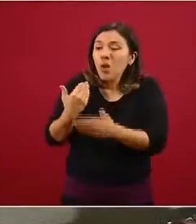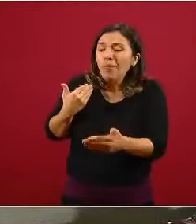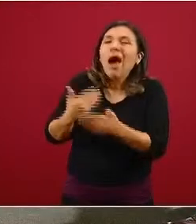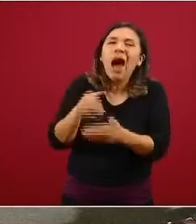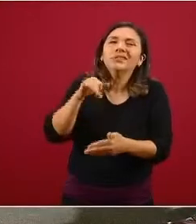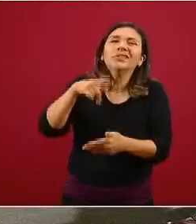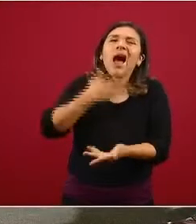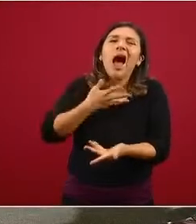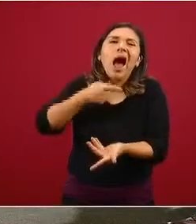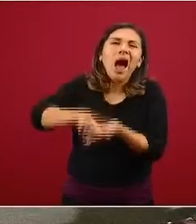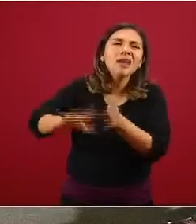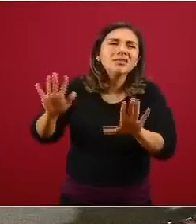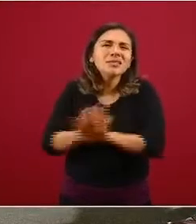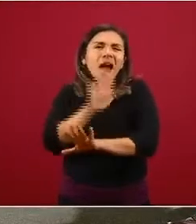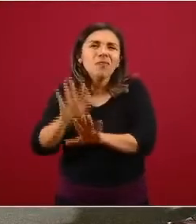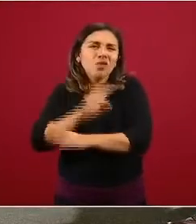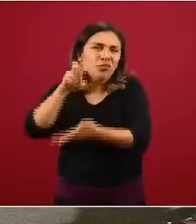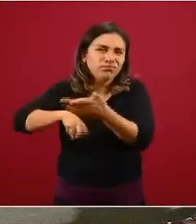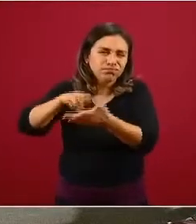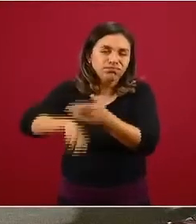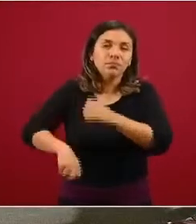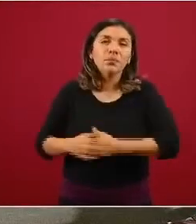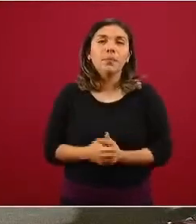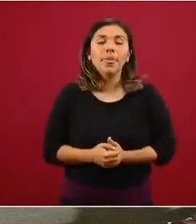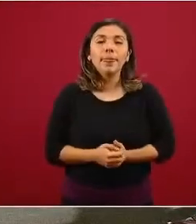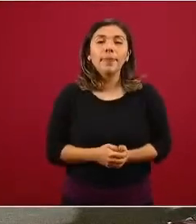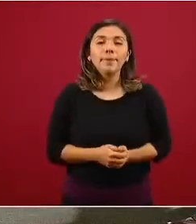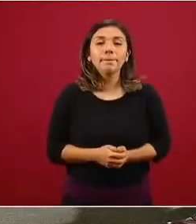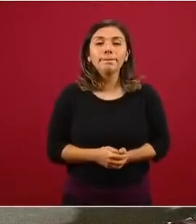actualizada. La siguiente, por favor.